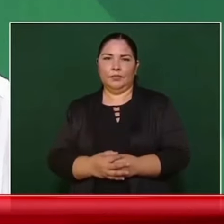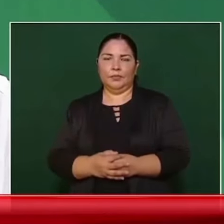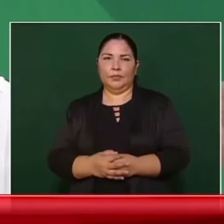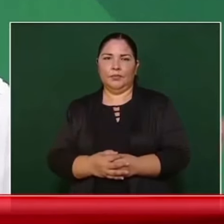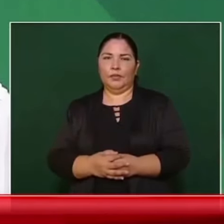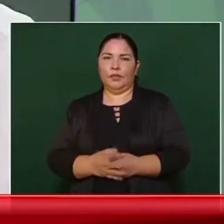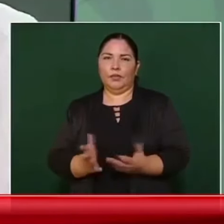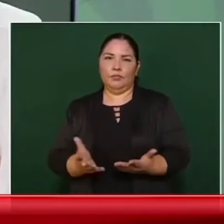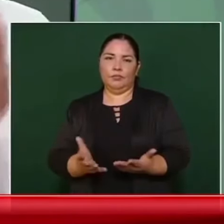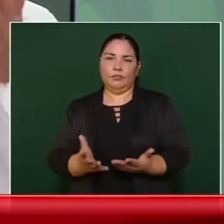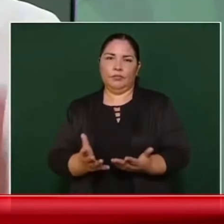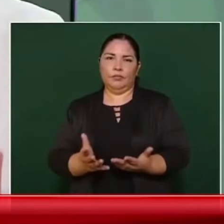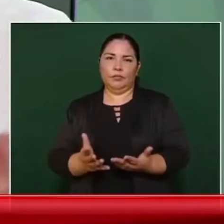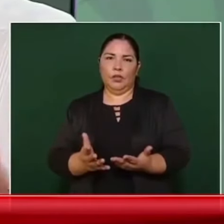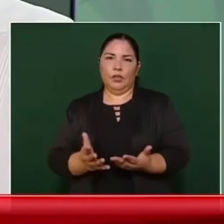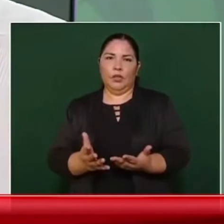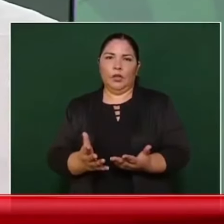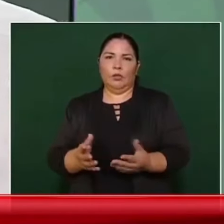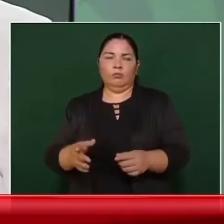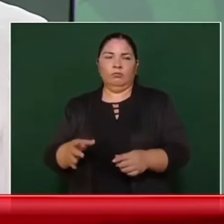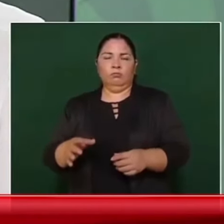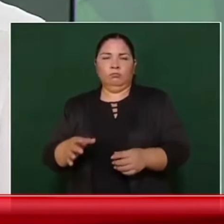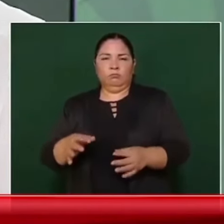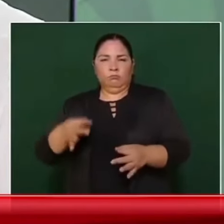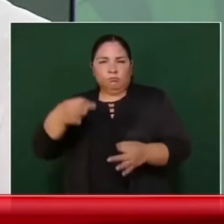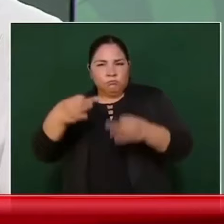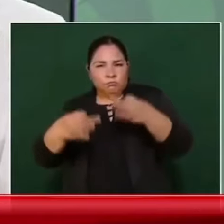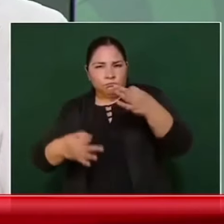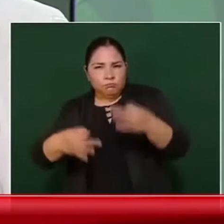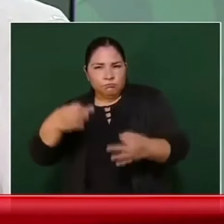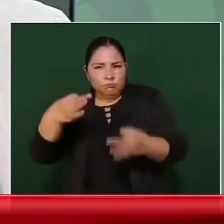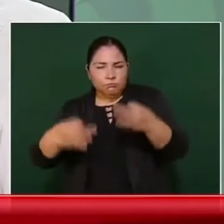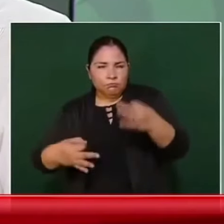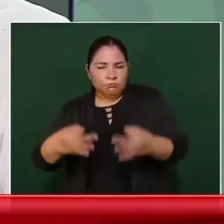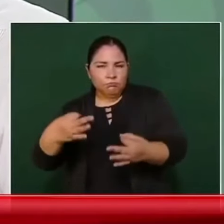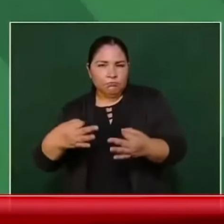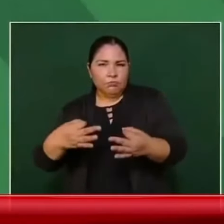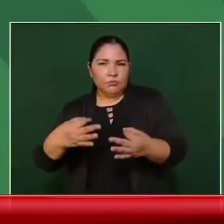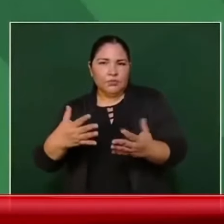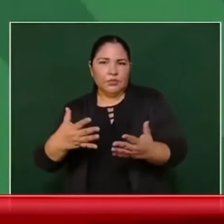solo en lo jurídico en lo legal